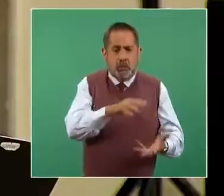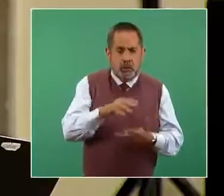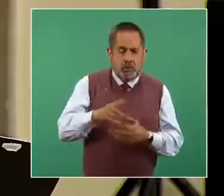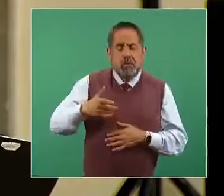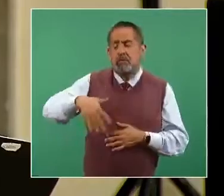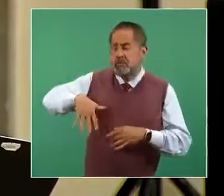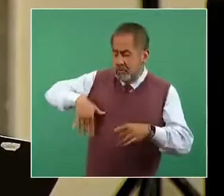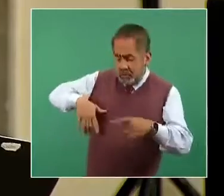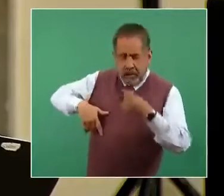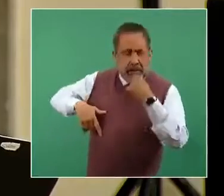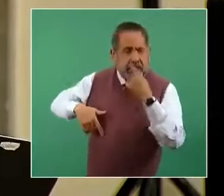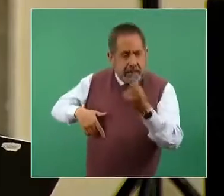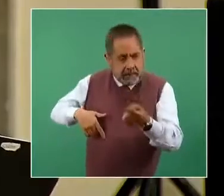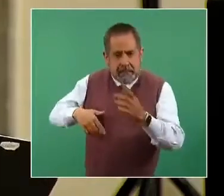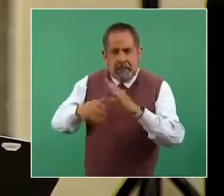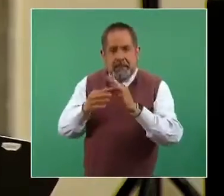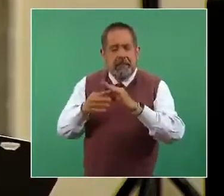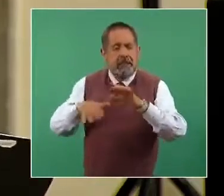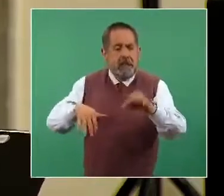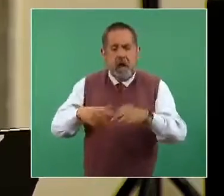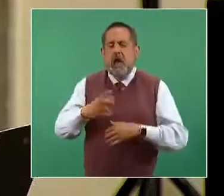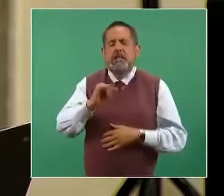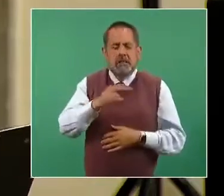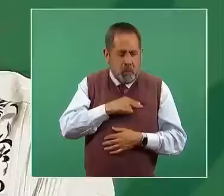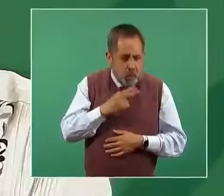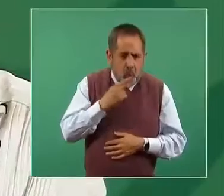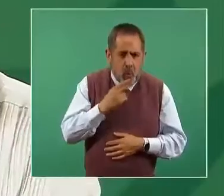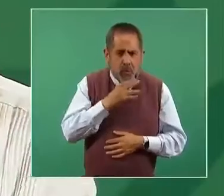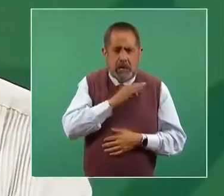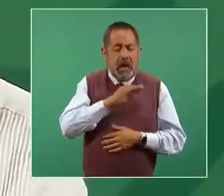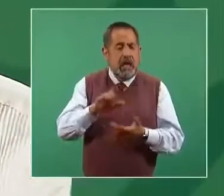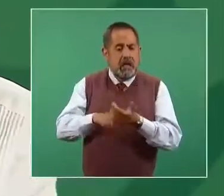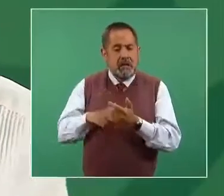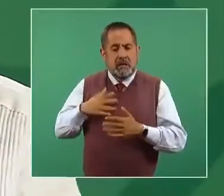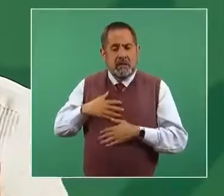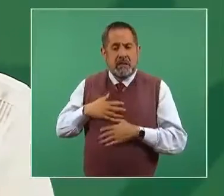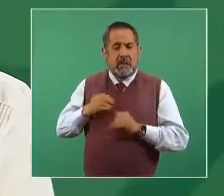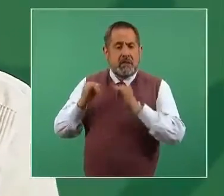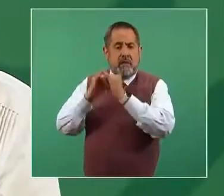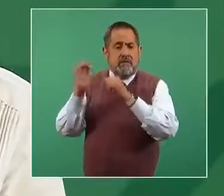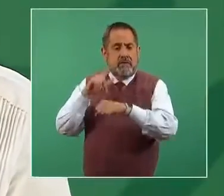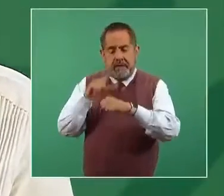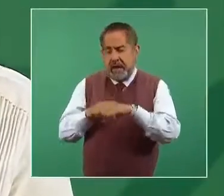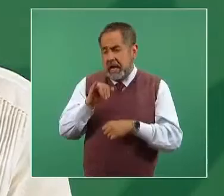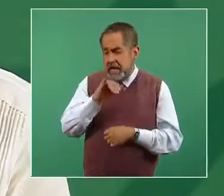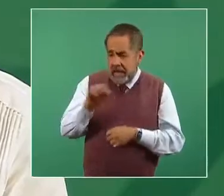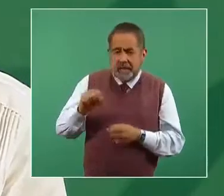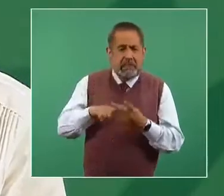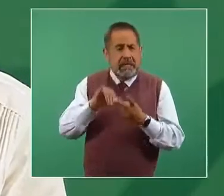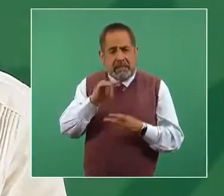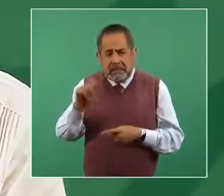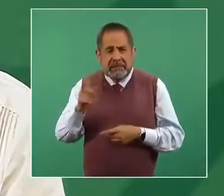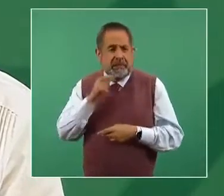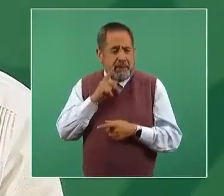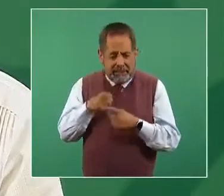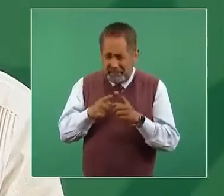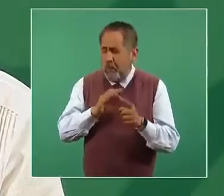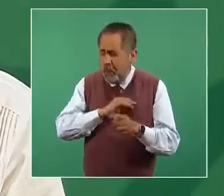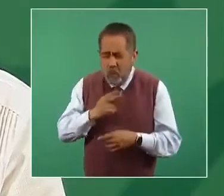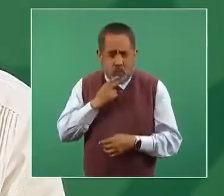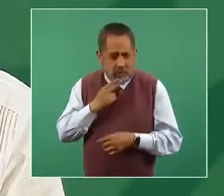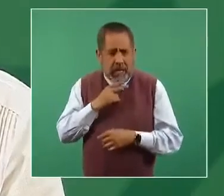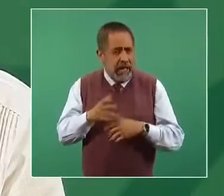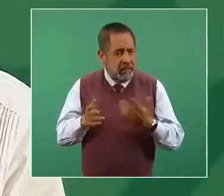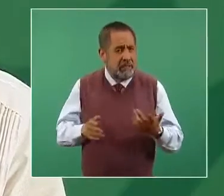Como guardadas, digo, las van a enviar. Se pueden utilizar por parte de las instituciones federales que participan en el operativo